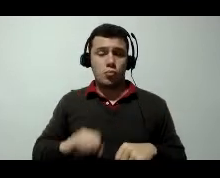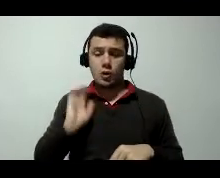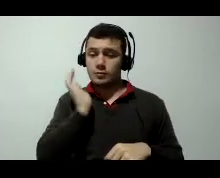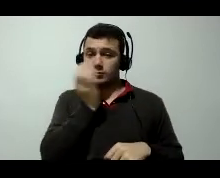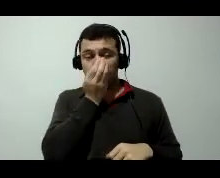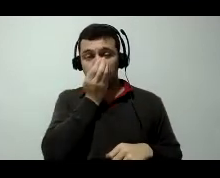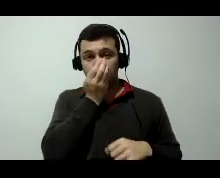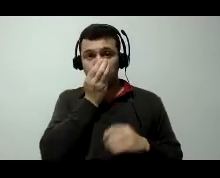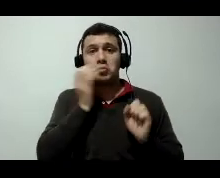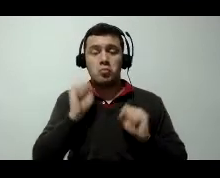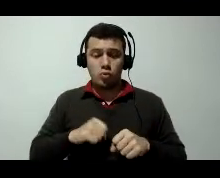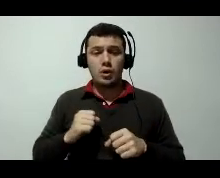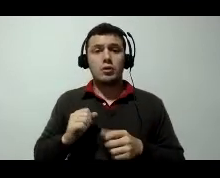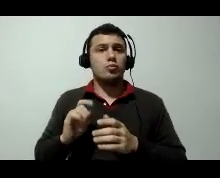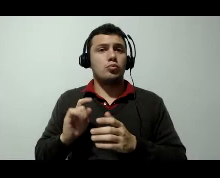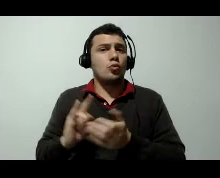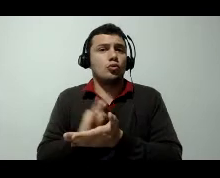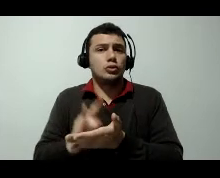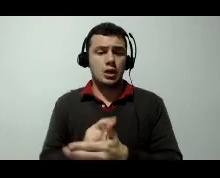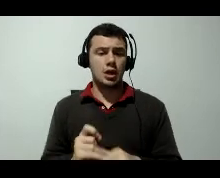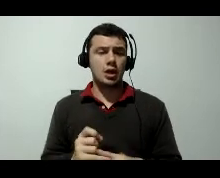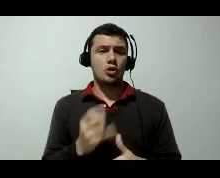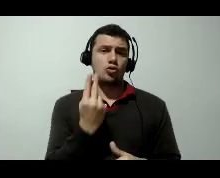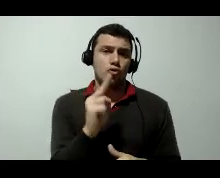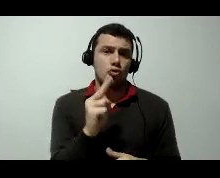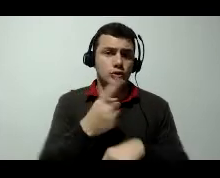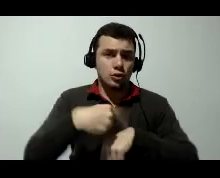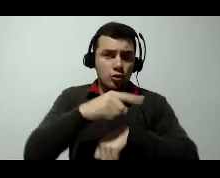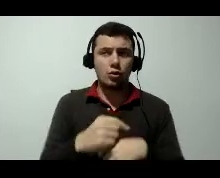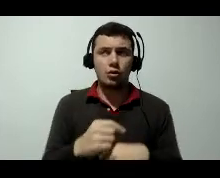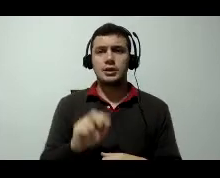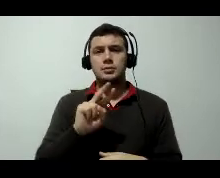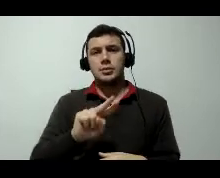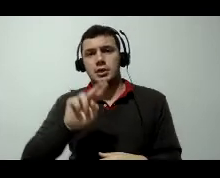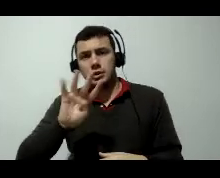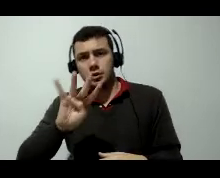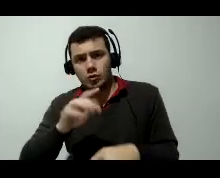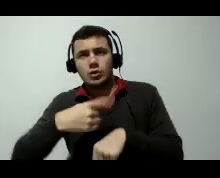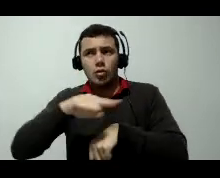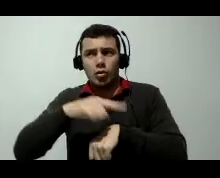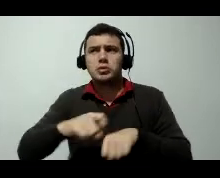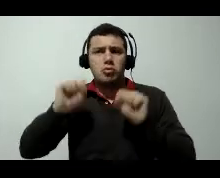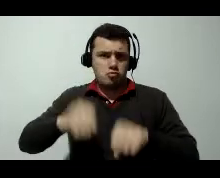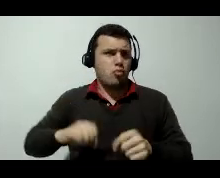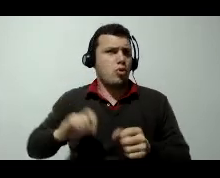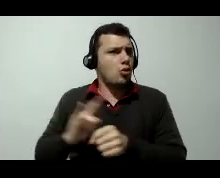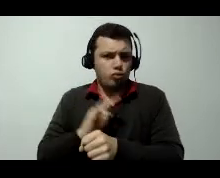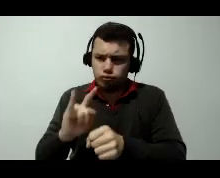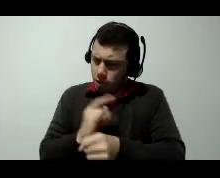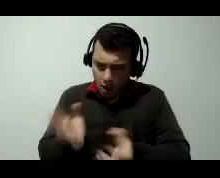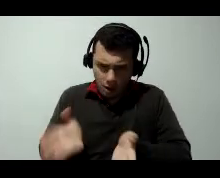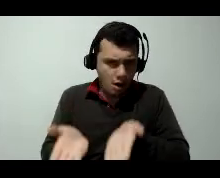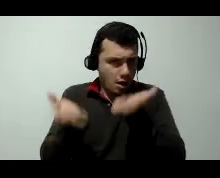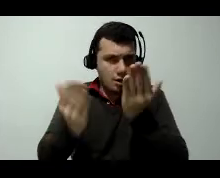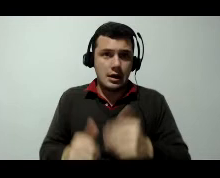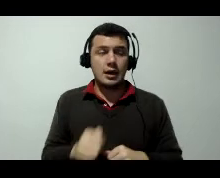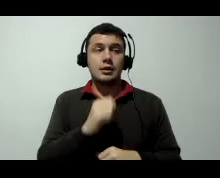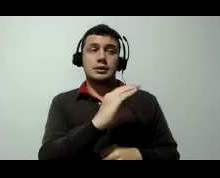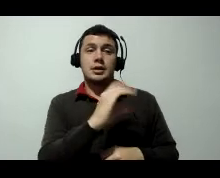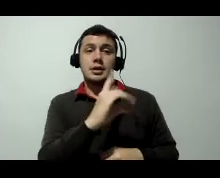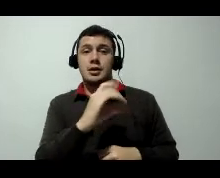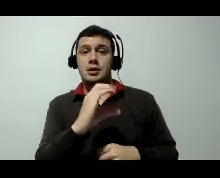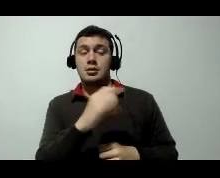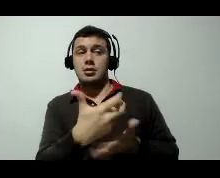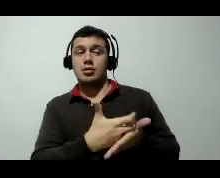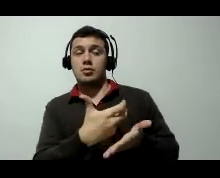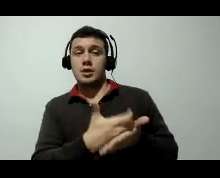o sea, incluso pasadas esas 12, esas 24 horas, podría utilizarlo mucho más. Entonces, la invitación es a que verifiquen también con sus proveedores